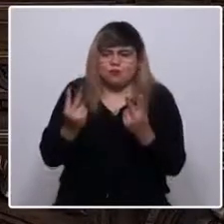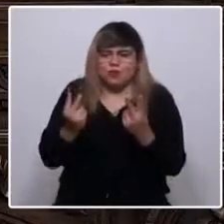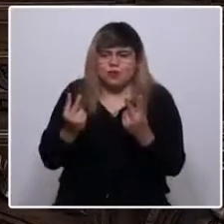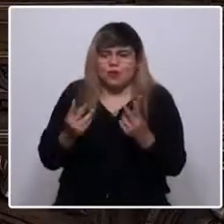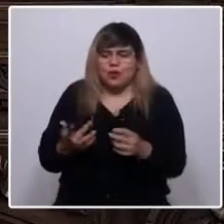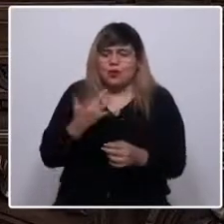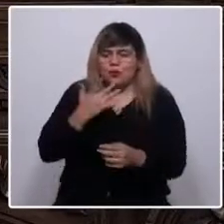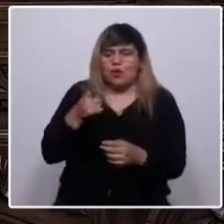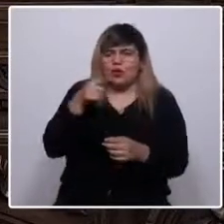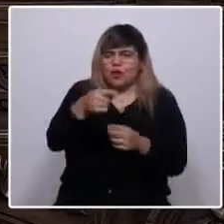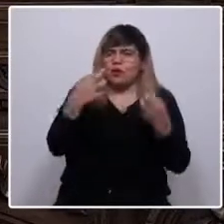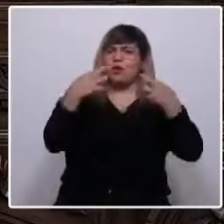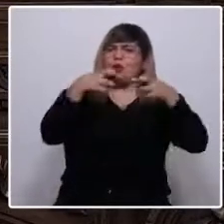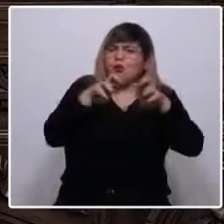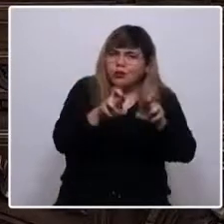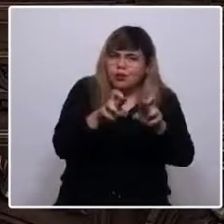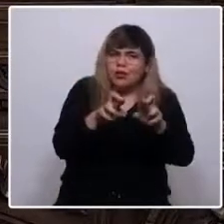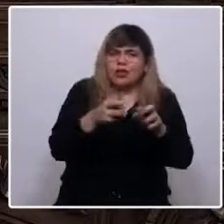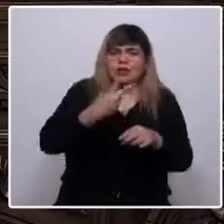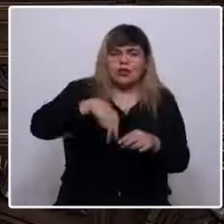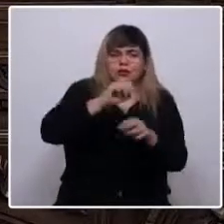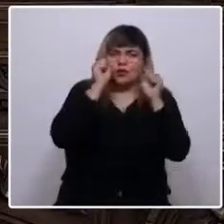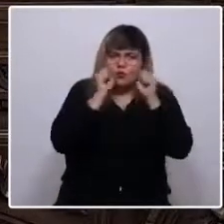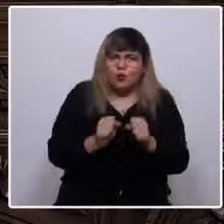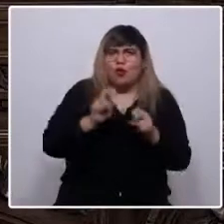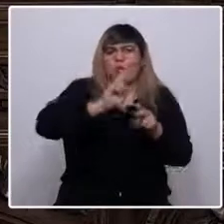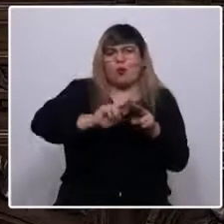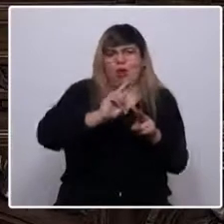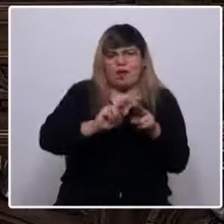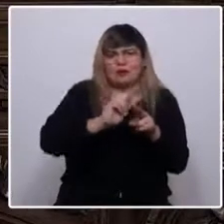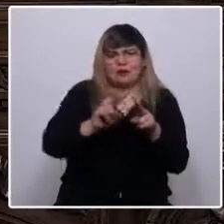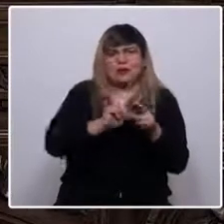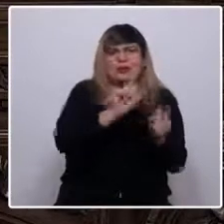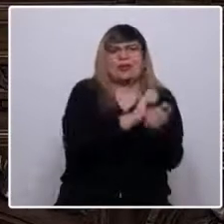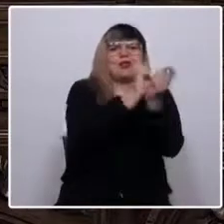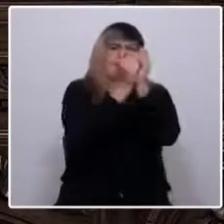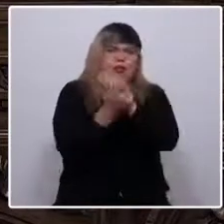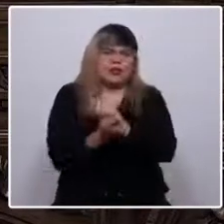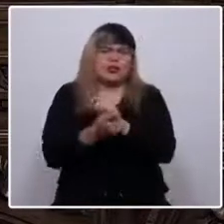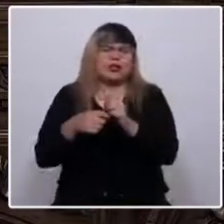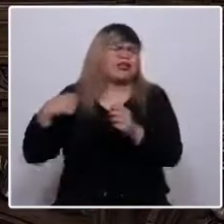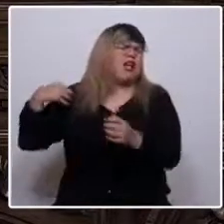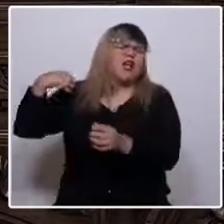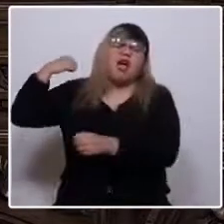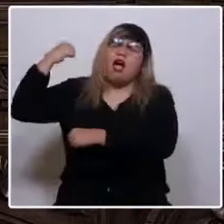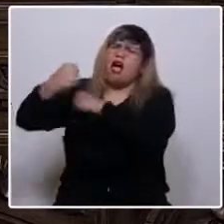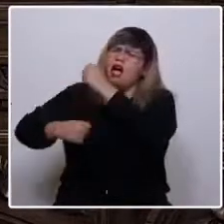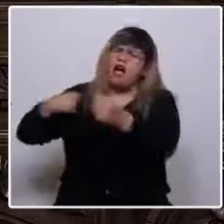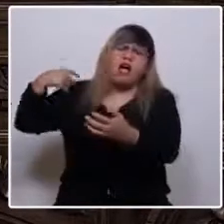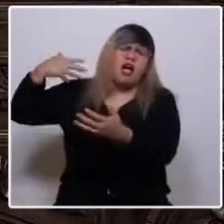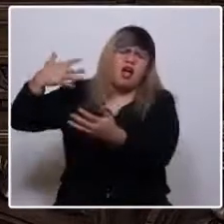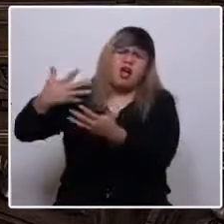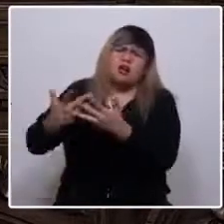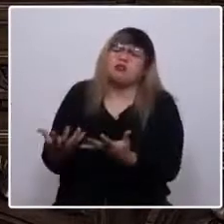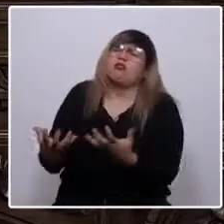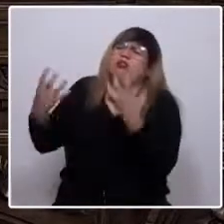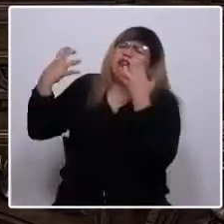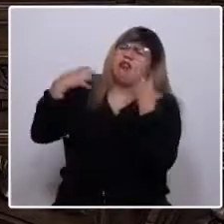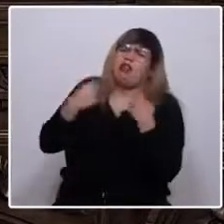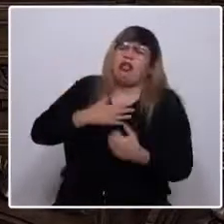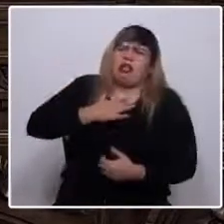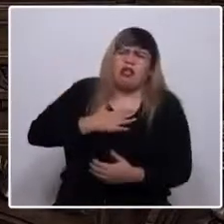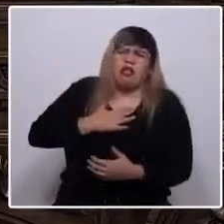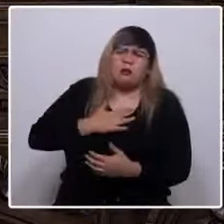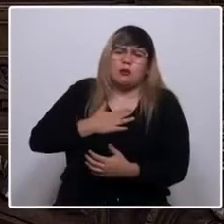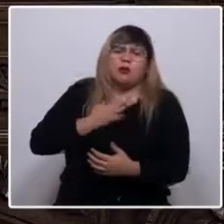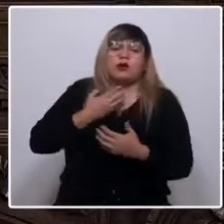puerta es una ventana mediante la cual podemos generar las transformaciones que tanto años hemos cargado sobre nuestro hombro por